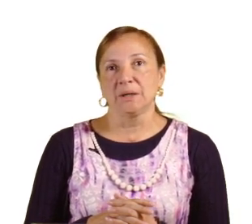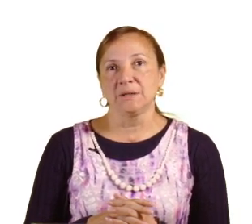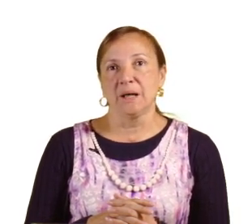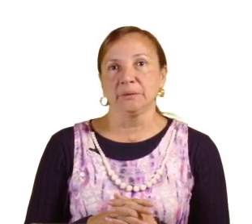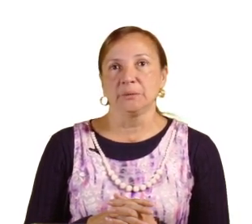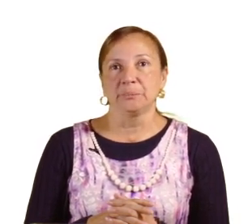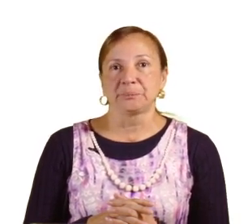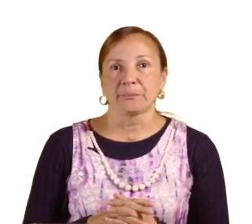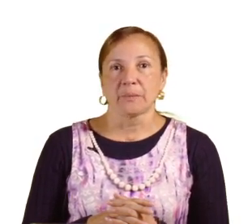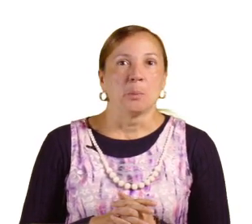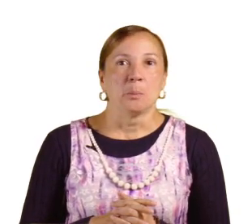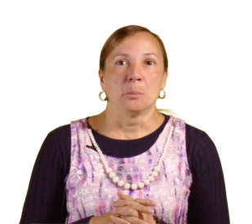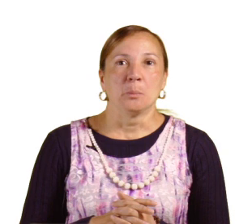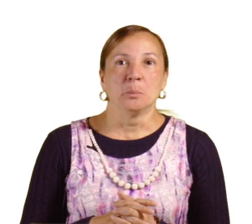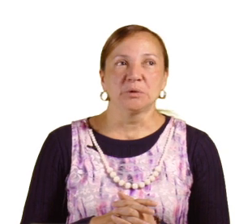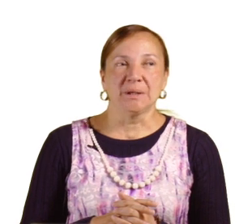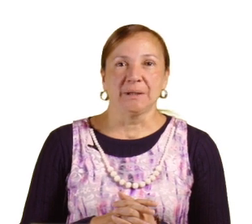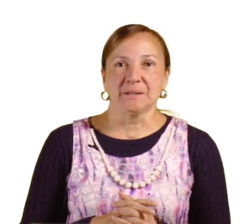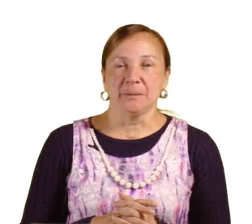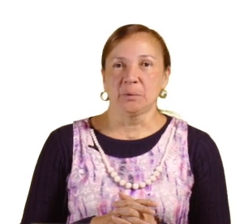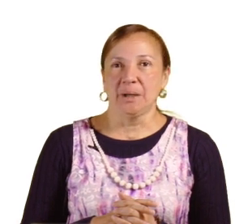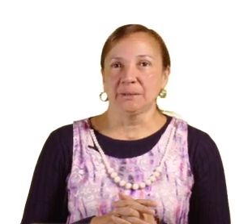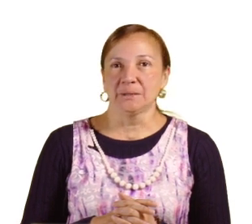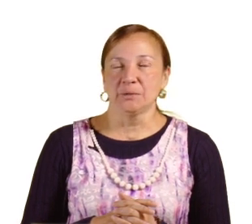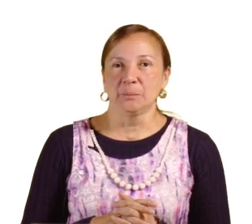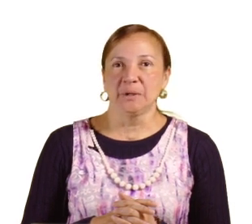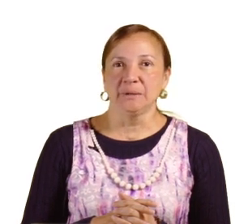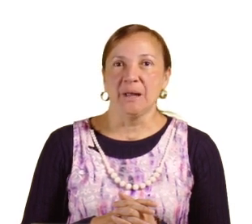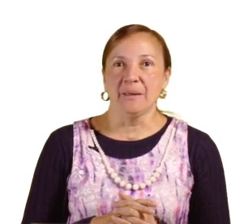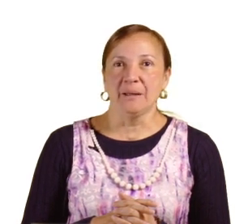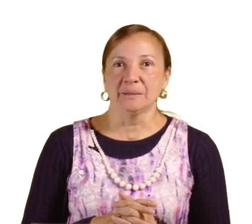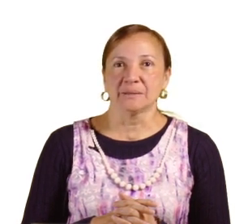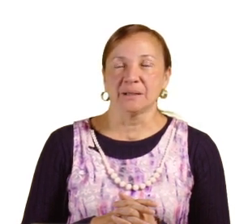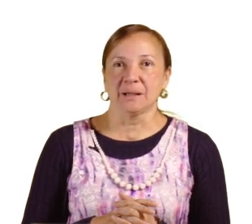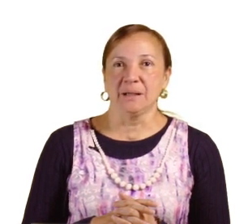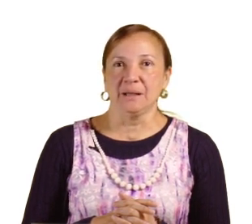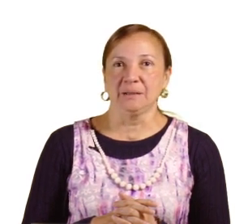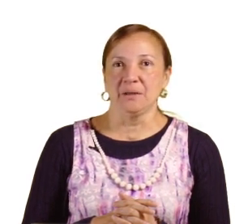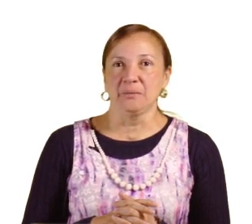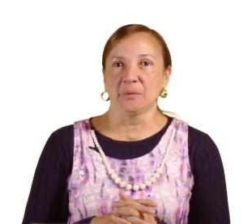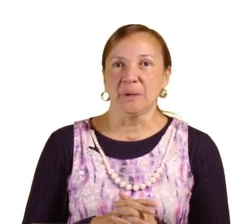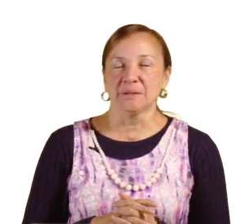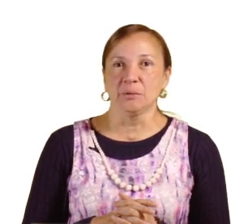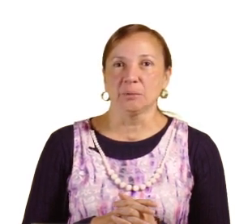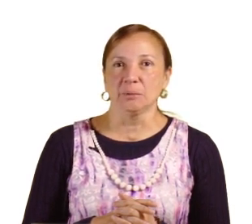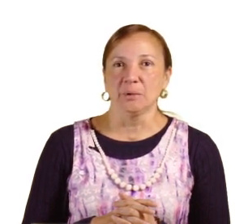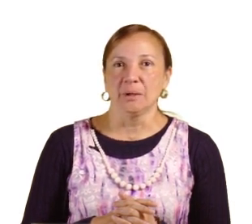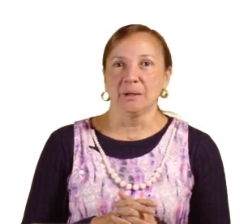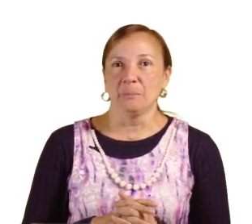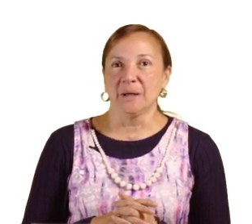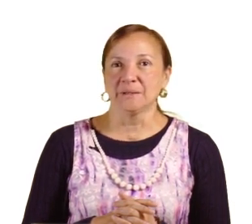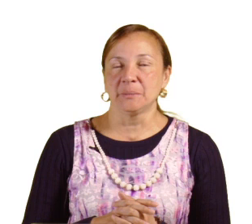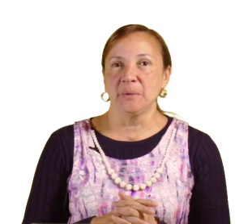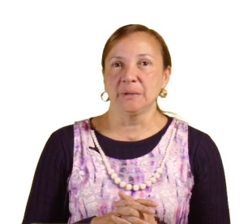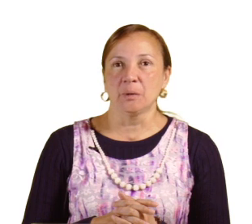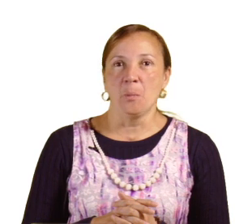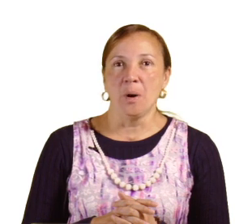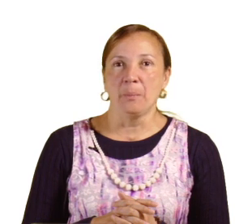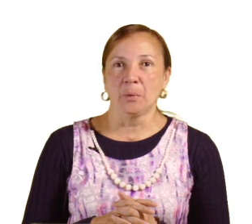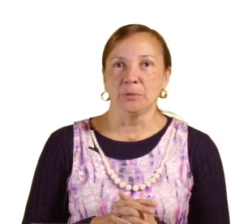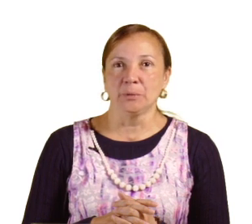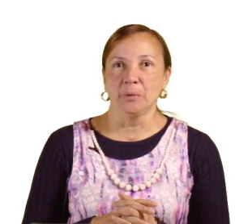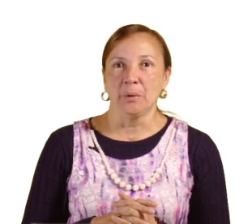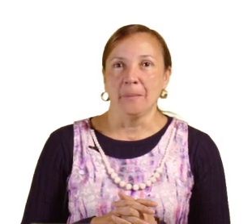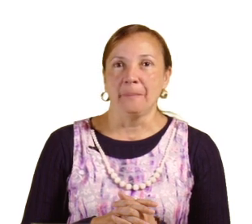estemos analizando. Muchas gracias por la atención brindada. Sé que esta información les va a servir